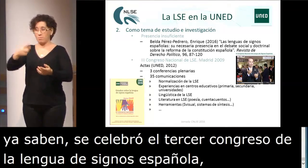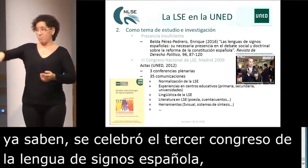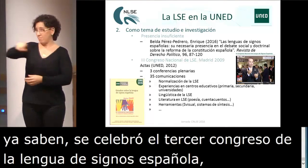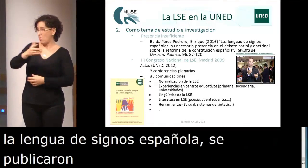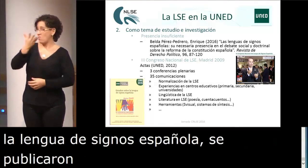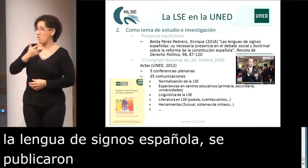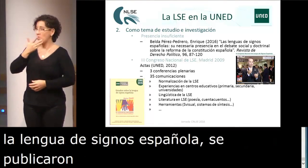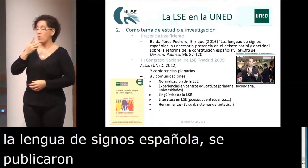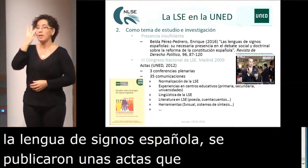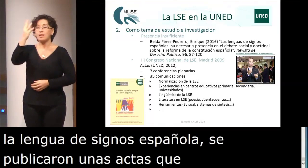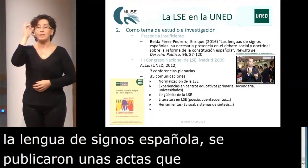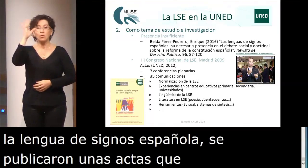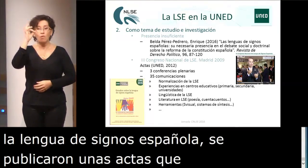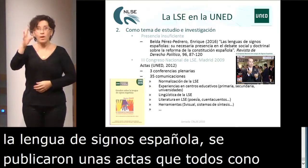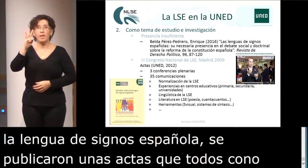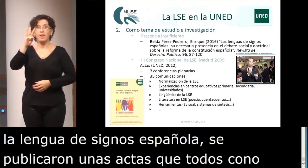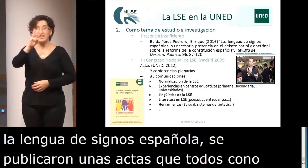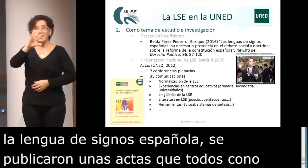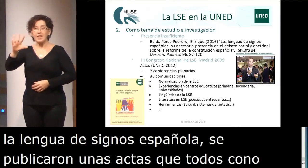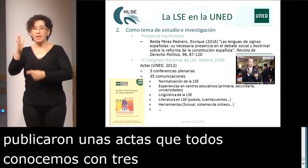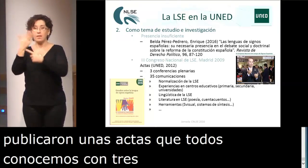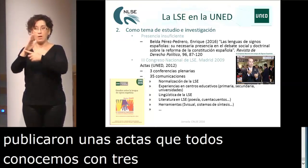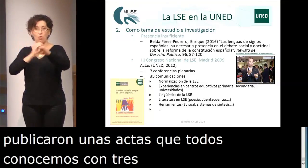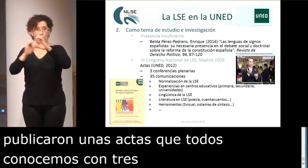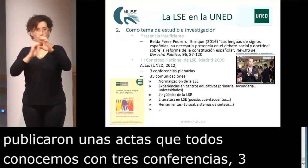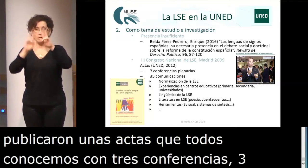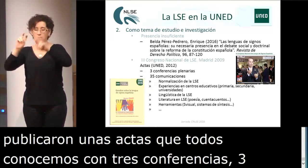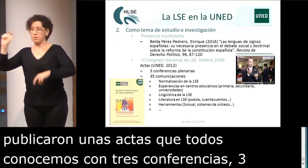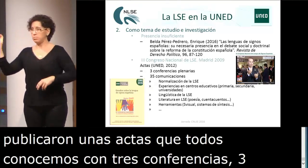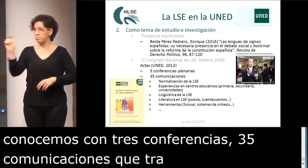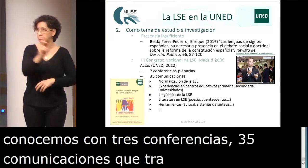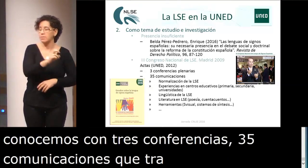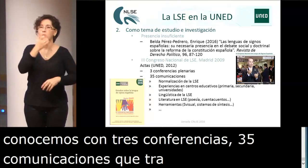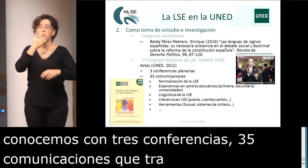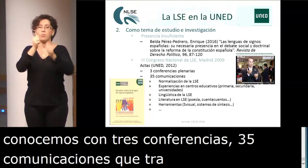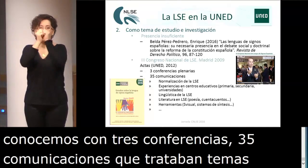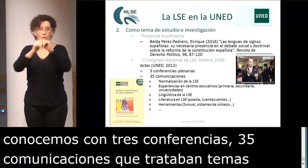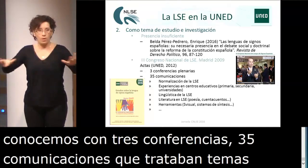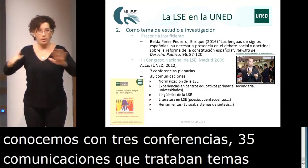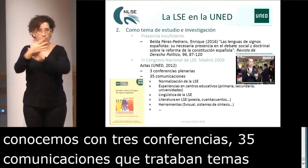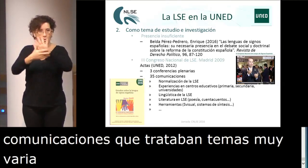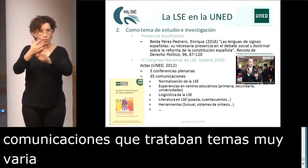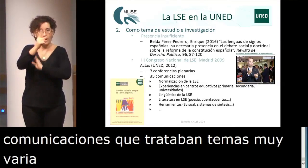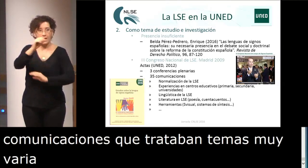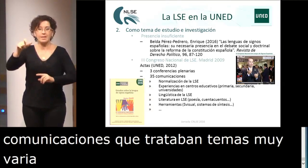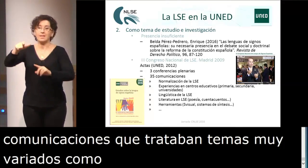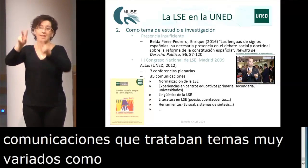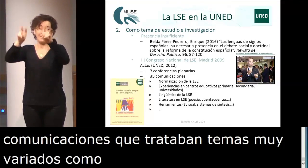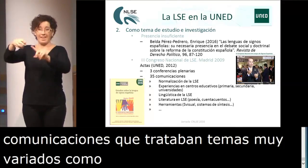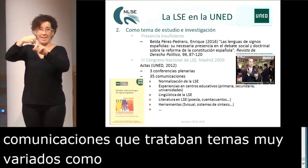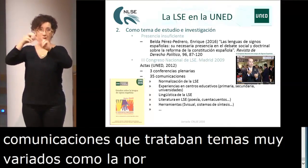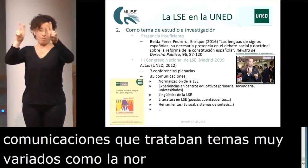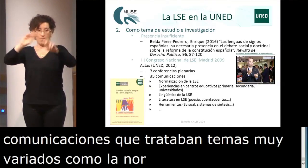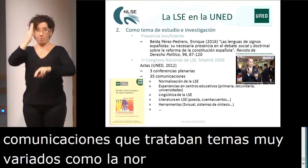tres conferencias, 35 comunicaciones, que trataban temas muy variados, como la normalización de la Lengua de Signos Española, que era el tema monográfico de